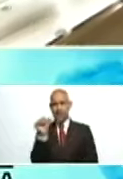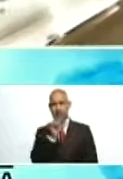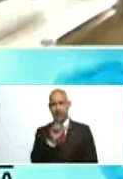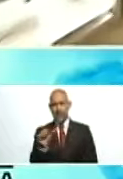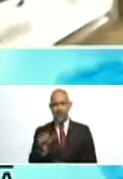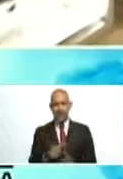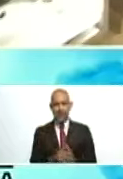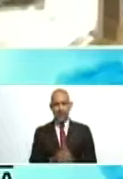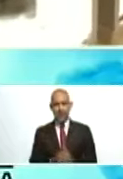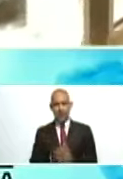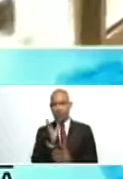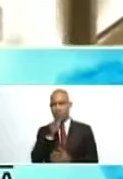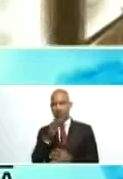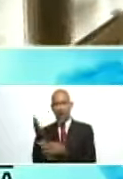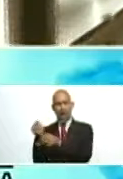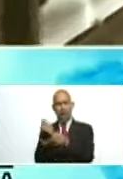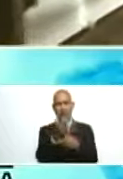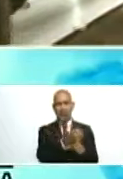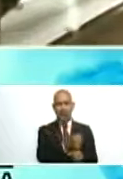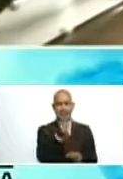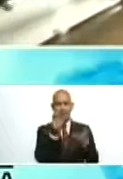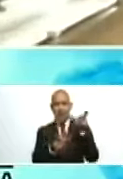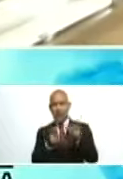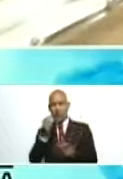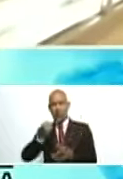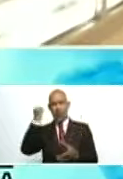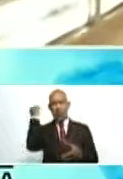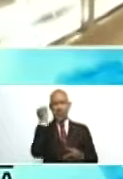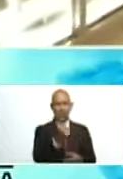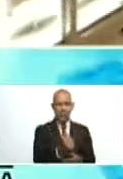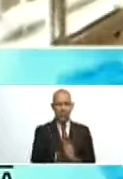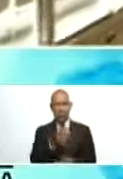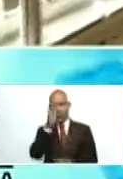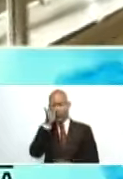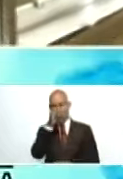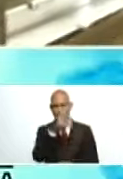traicionado, apuñaleado, vilipendiado,